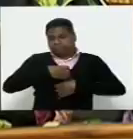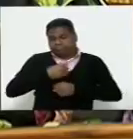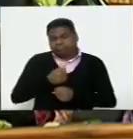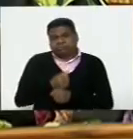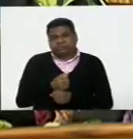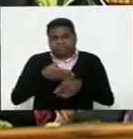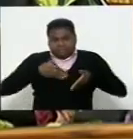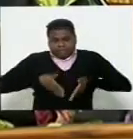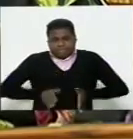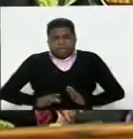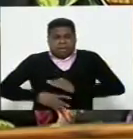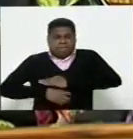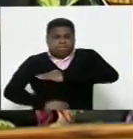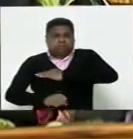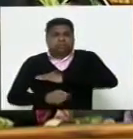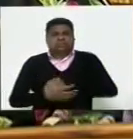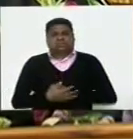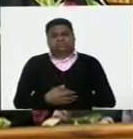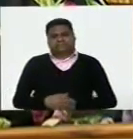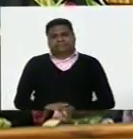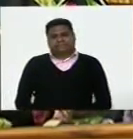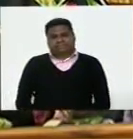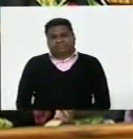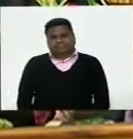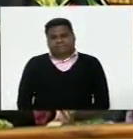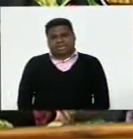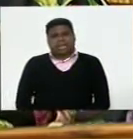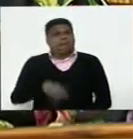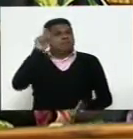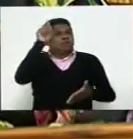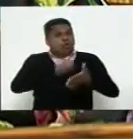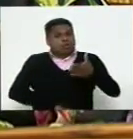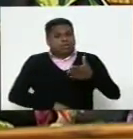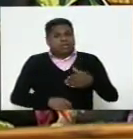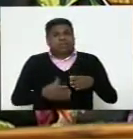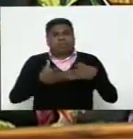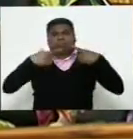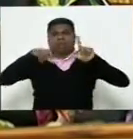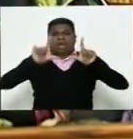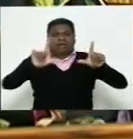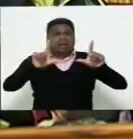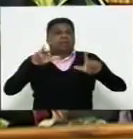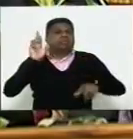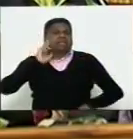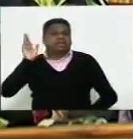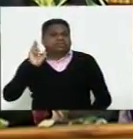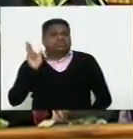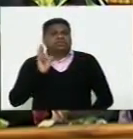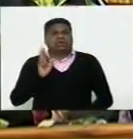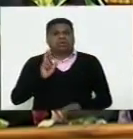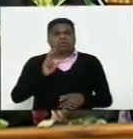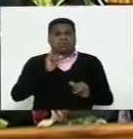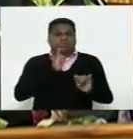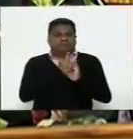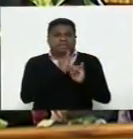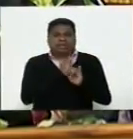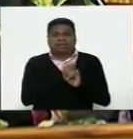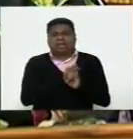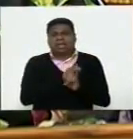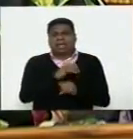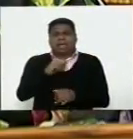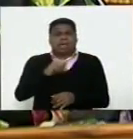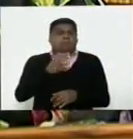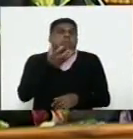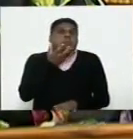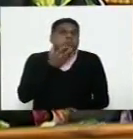y el nacimiento humanizado. Se prohíbe a los medios de comunicación social, públicos, privados